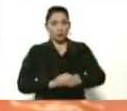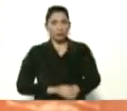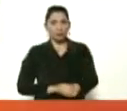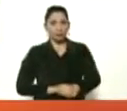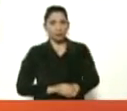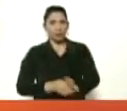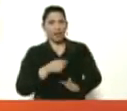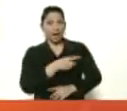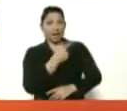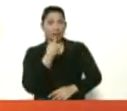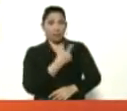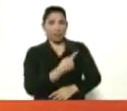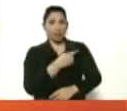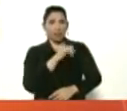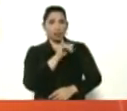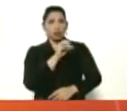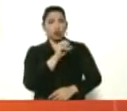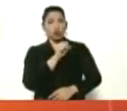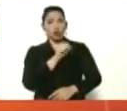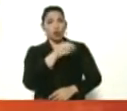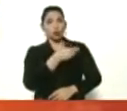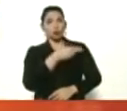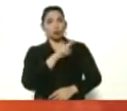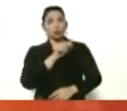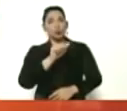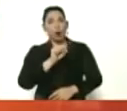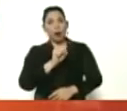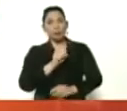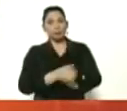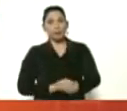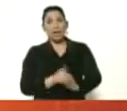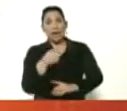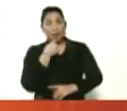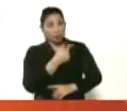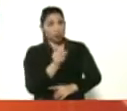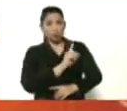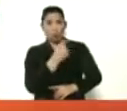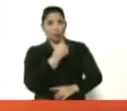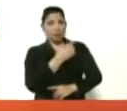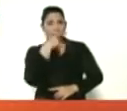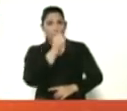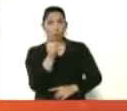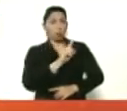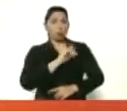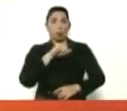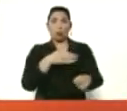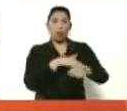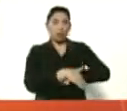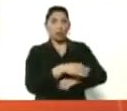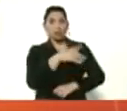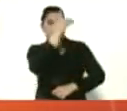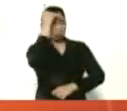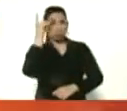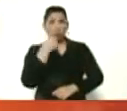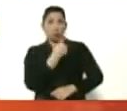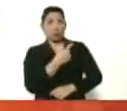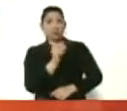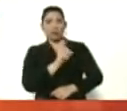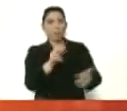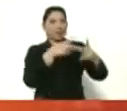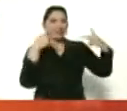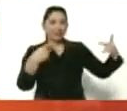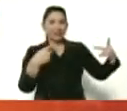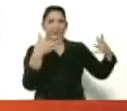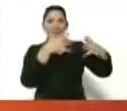es lo que dice Joshua Goodman. Eso no lo dice ni Nicolás Maduro, ni Jorge Rodríguez, ni Diosdado Cabello. Eso lo dice Associated Press.